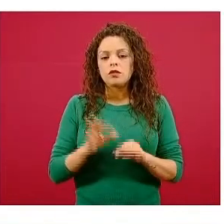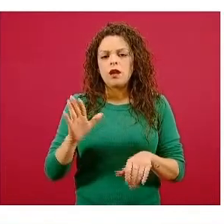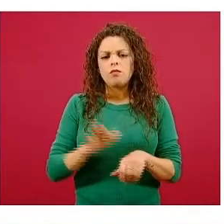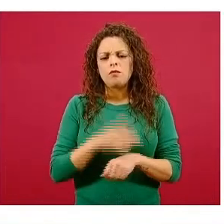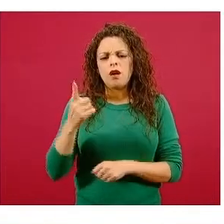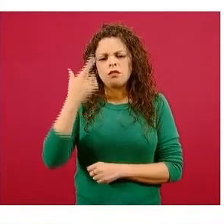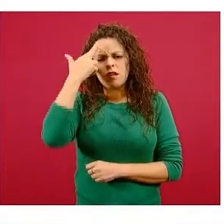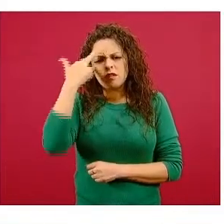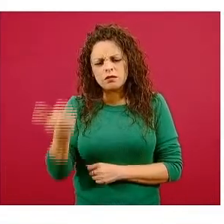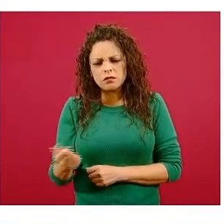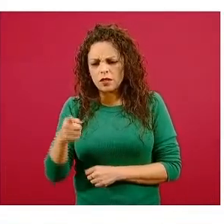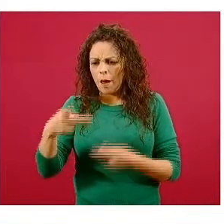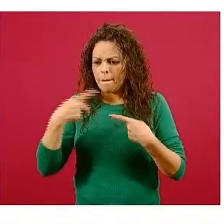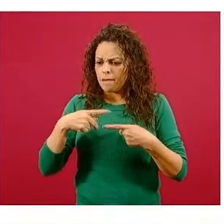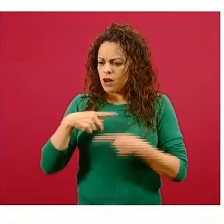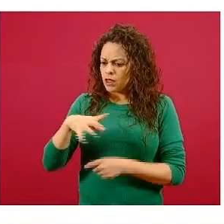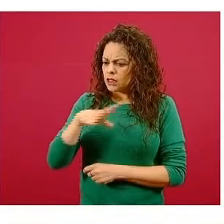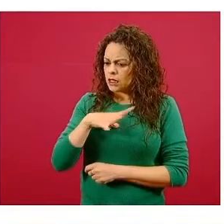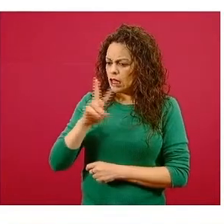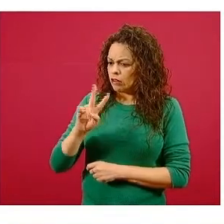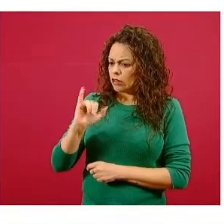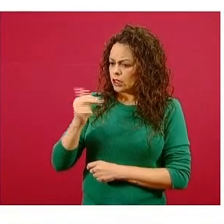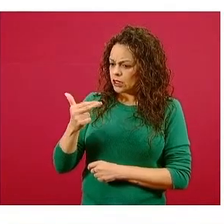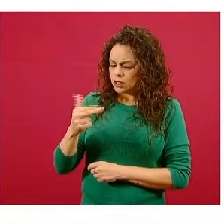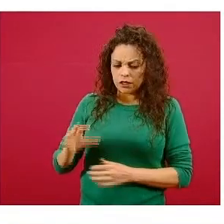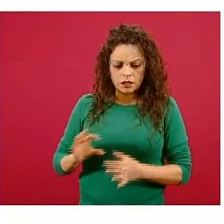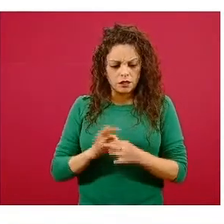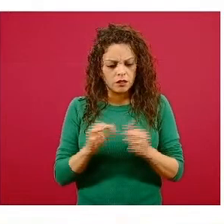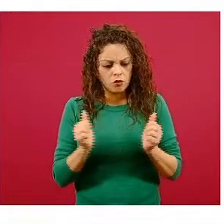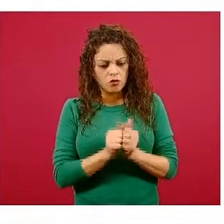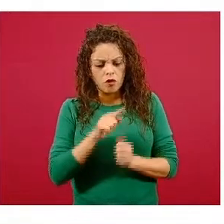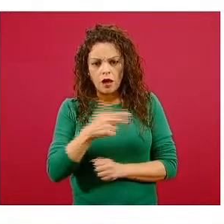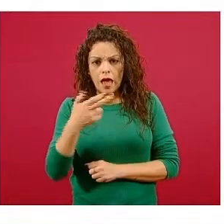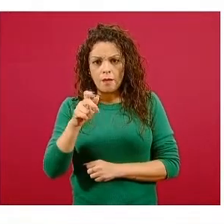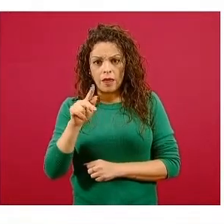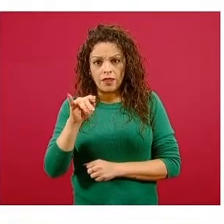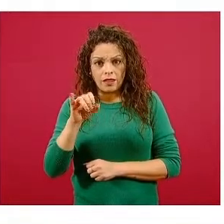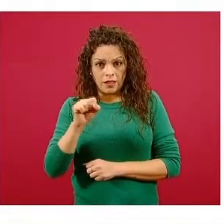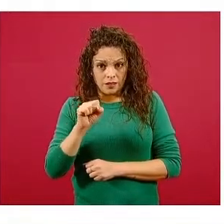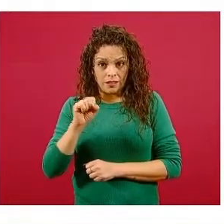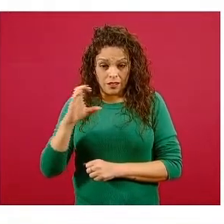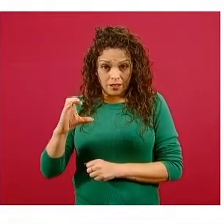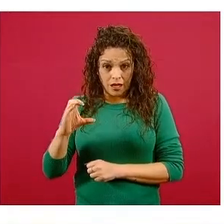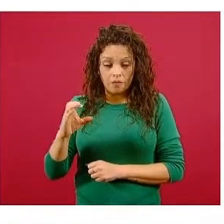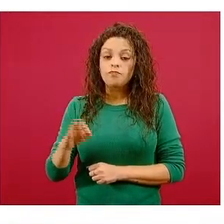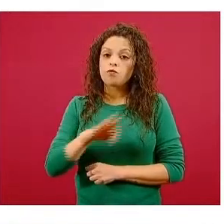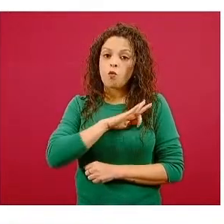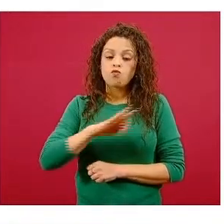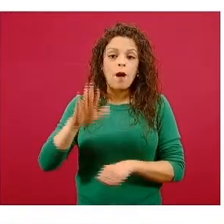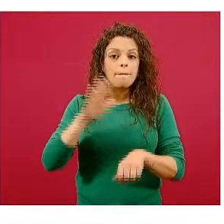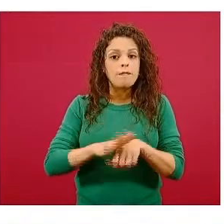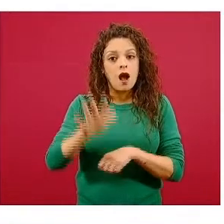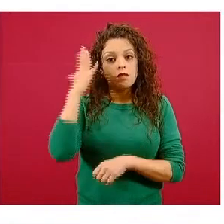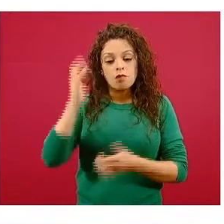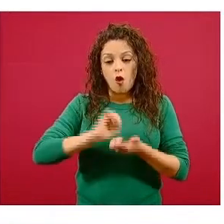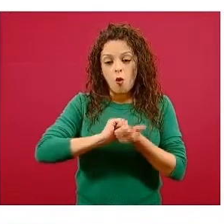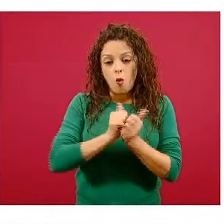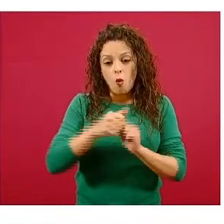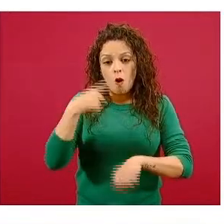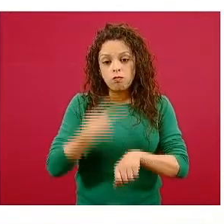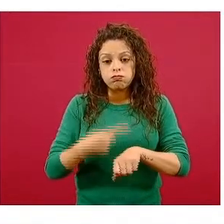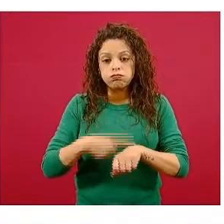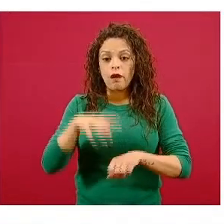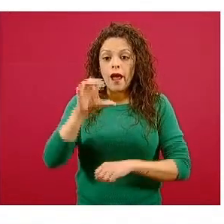esta coinfección de VIH y hepatitis C va a generar una progresión más rápida a cirrosis. Esta es la enfermedad